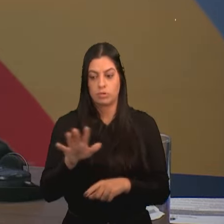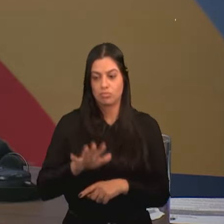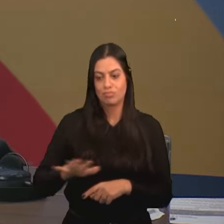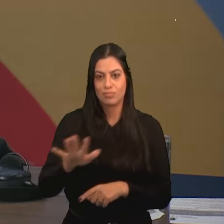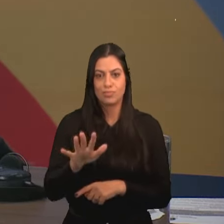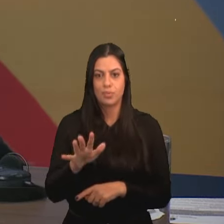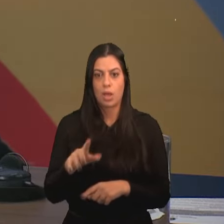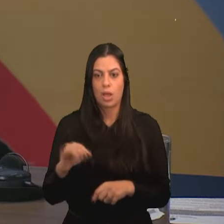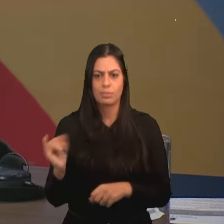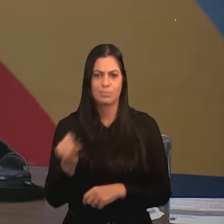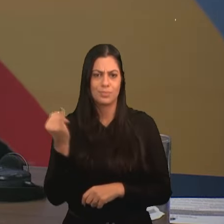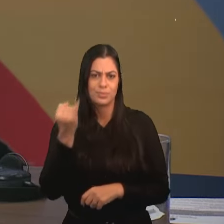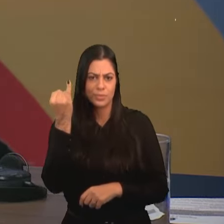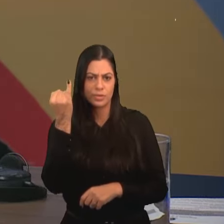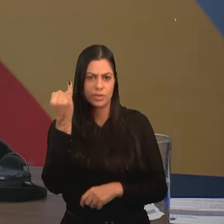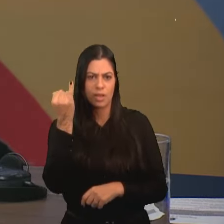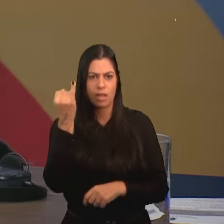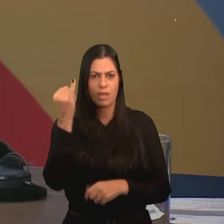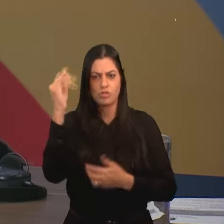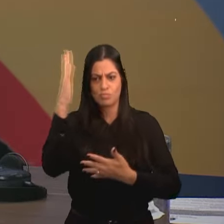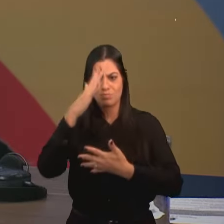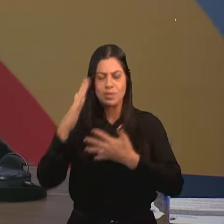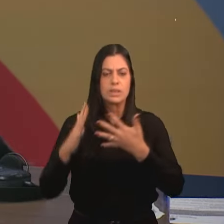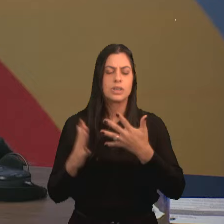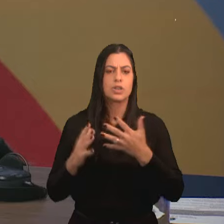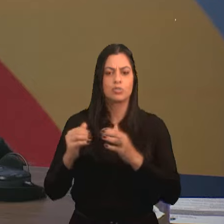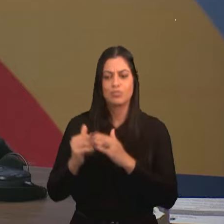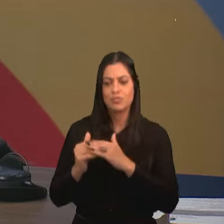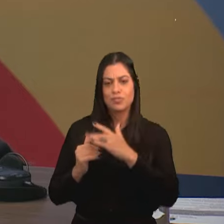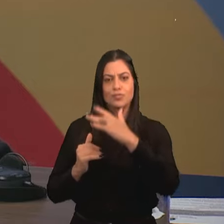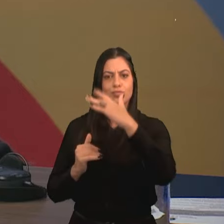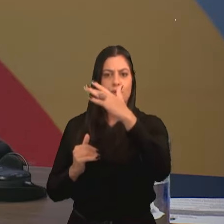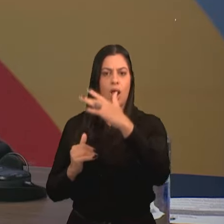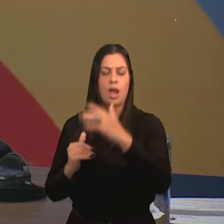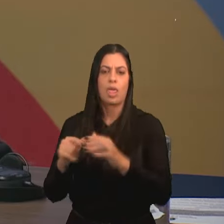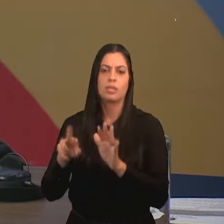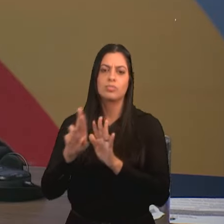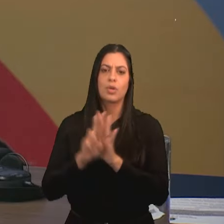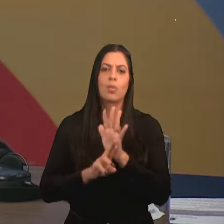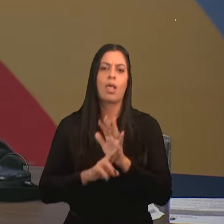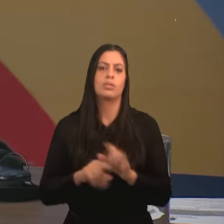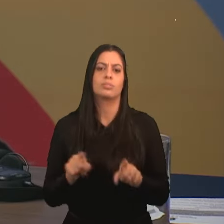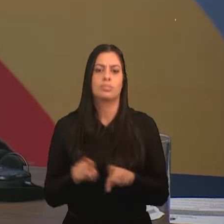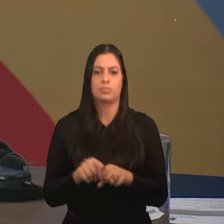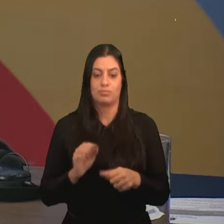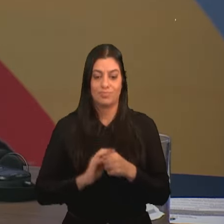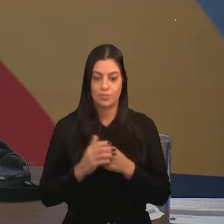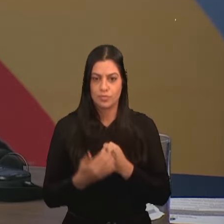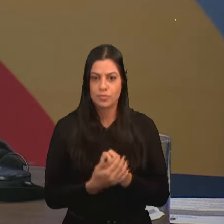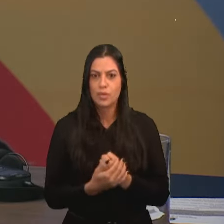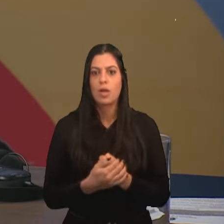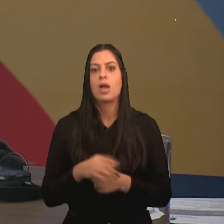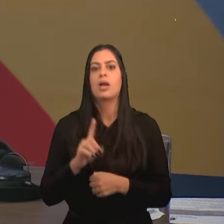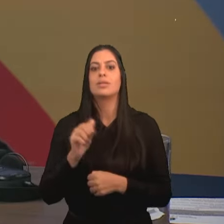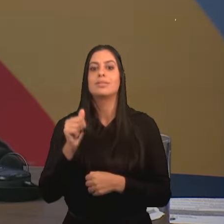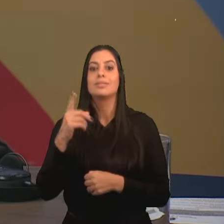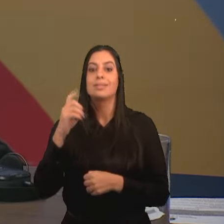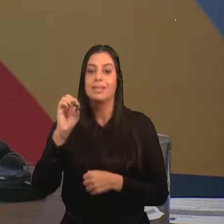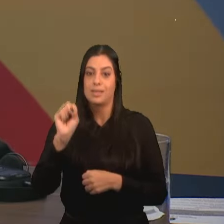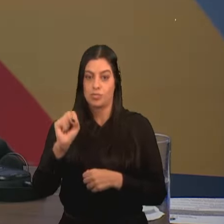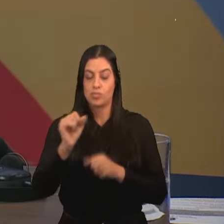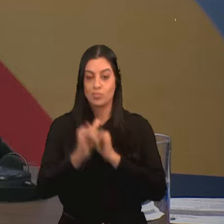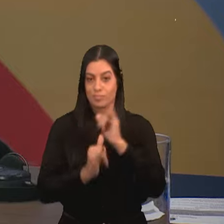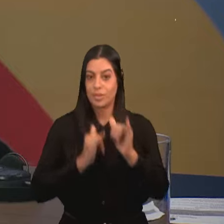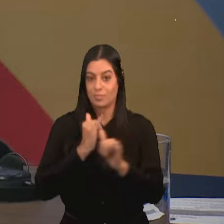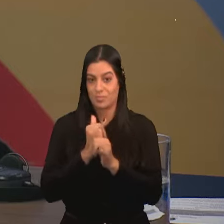que es importante hablar. Brasil avanzó mucho, sí, en su regulación de protección de datos, con su Autoridad Nacional de Protección